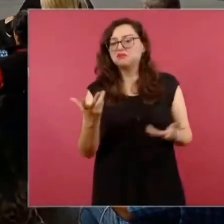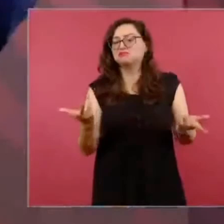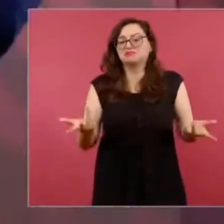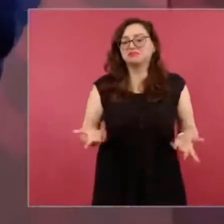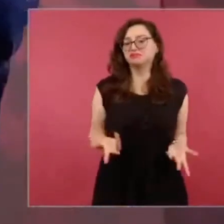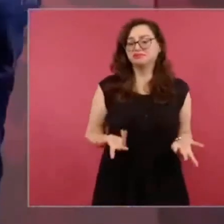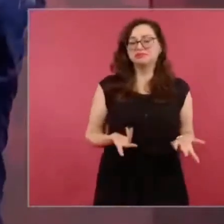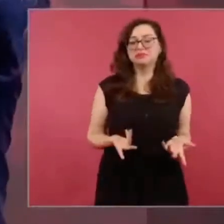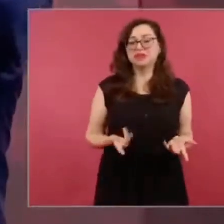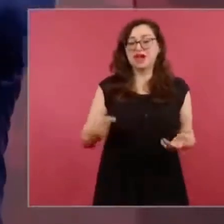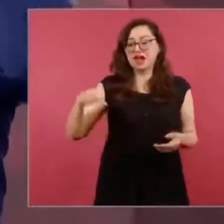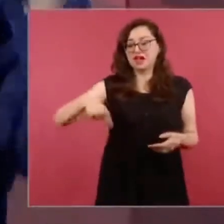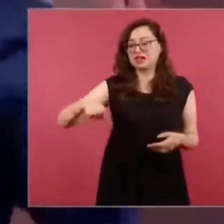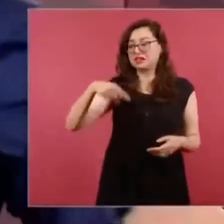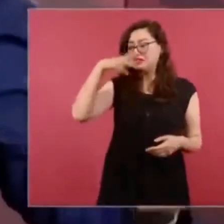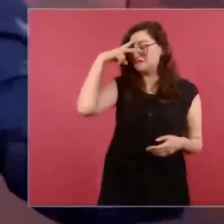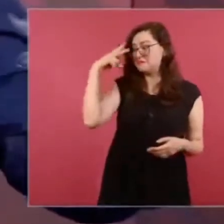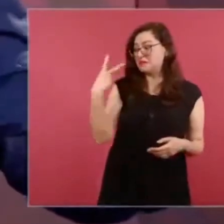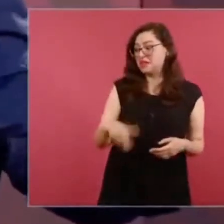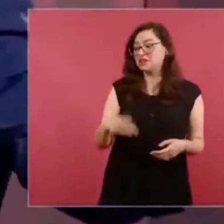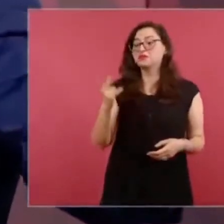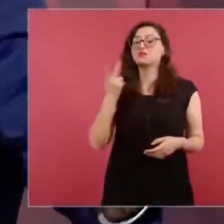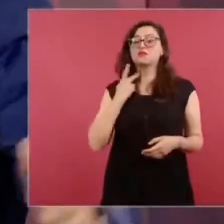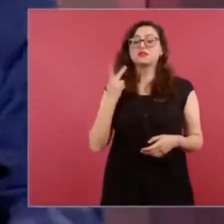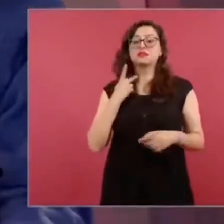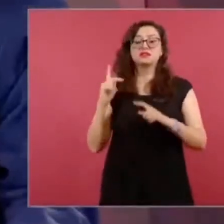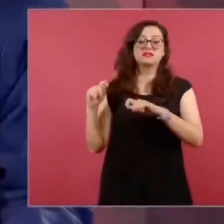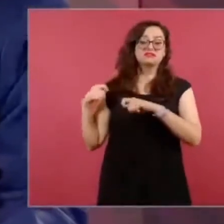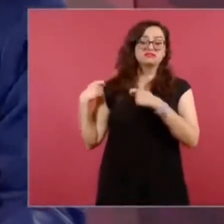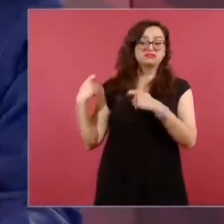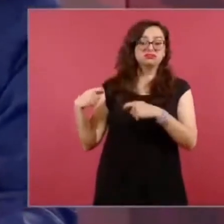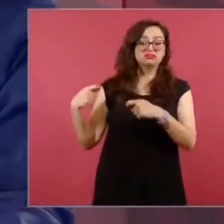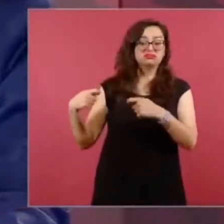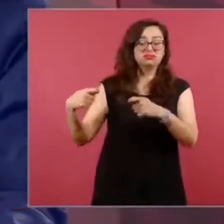política que ya quisiera en otras partes.